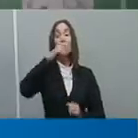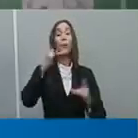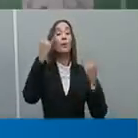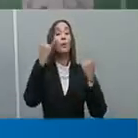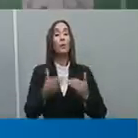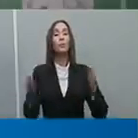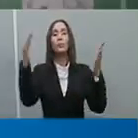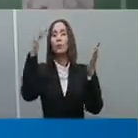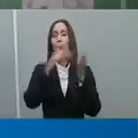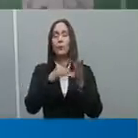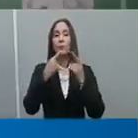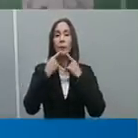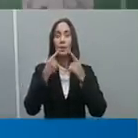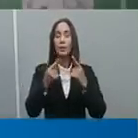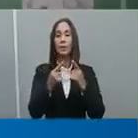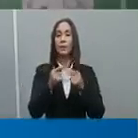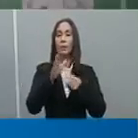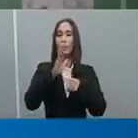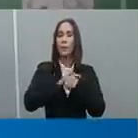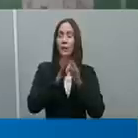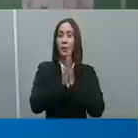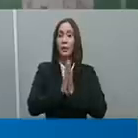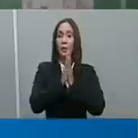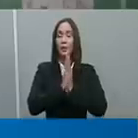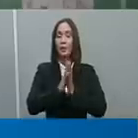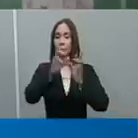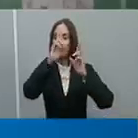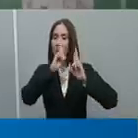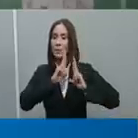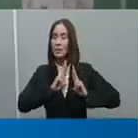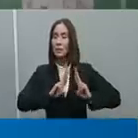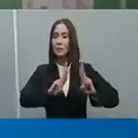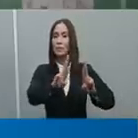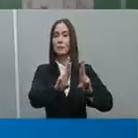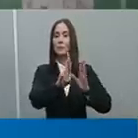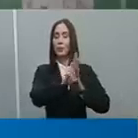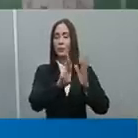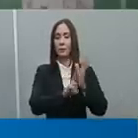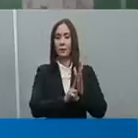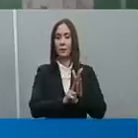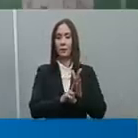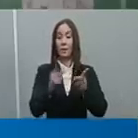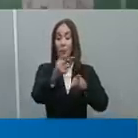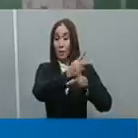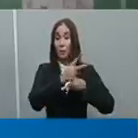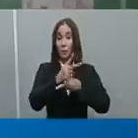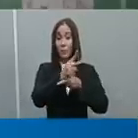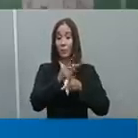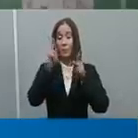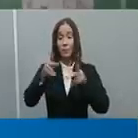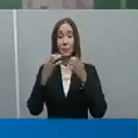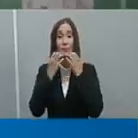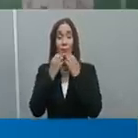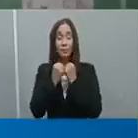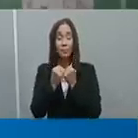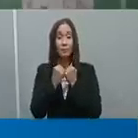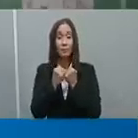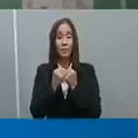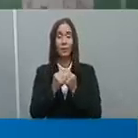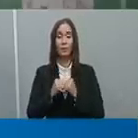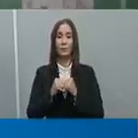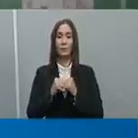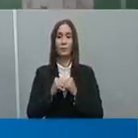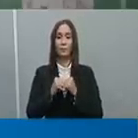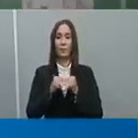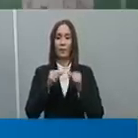llamado a respetar las normas, a preservar la vida, a cuidar a lo que más quieren. Es decir, siguiendo la analogía